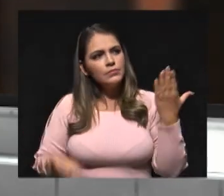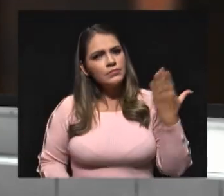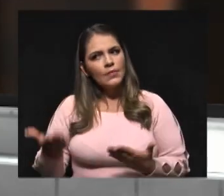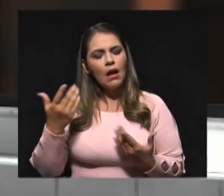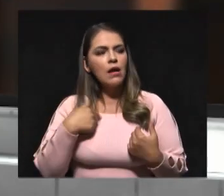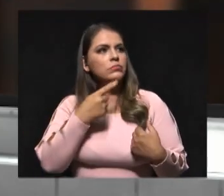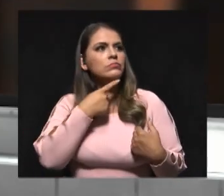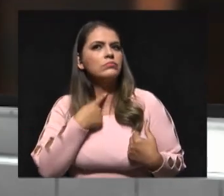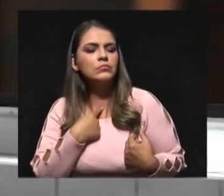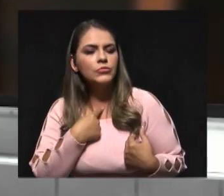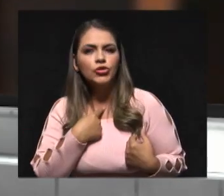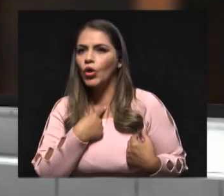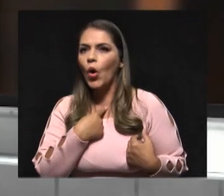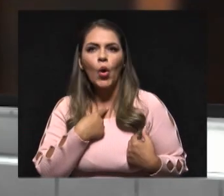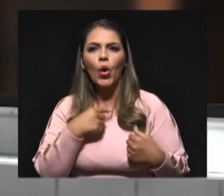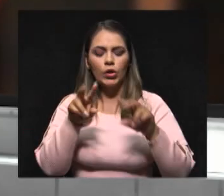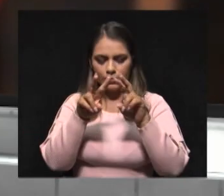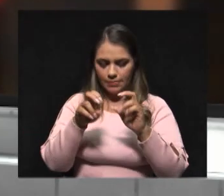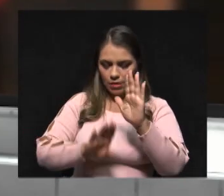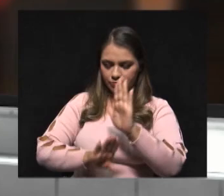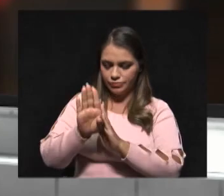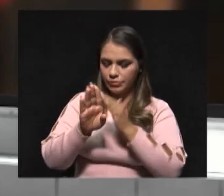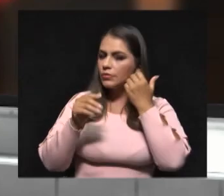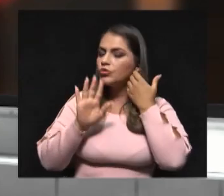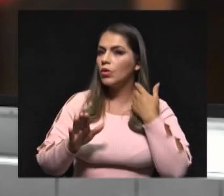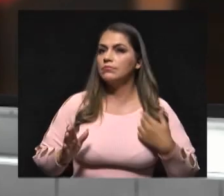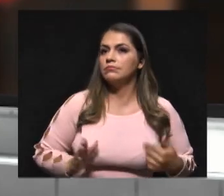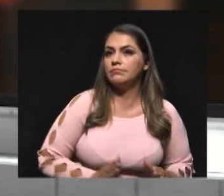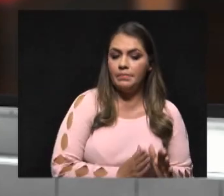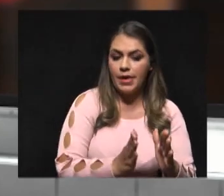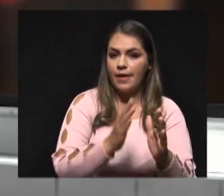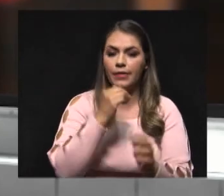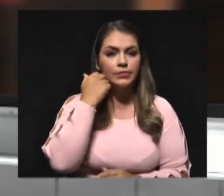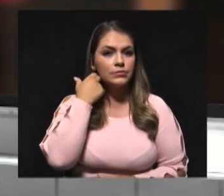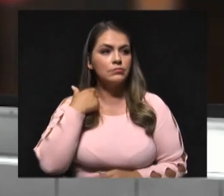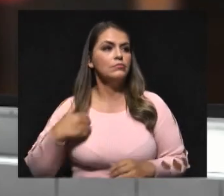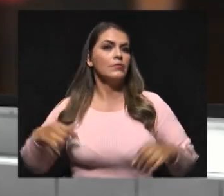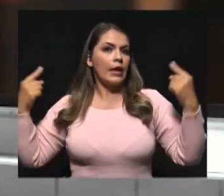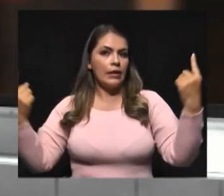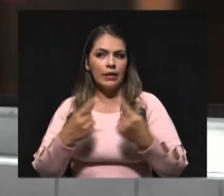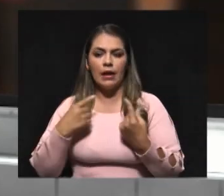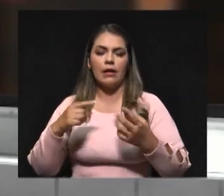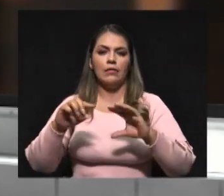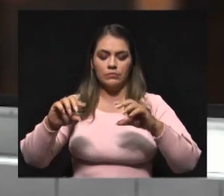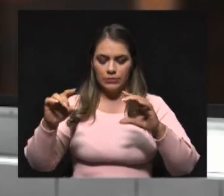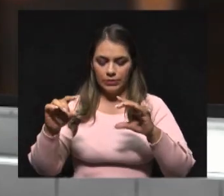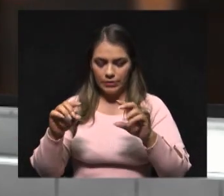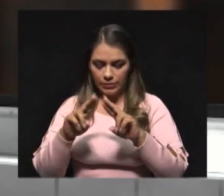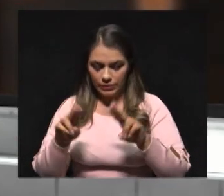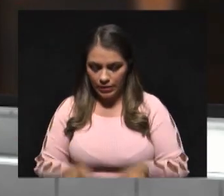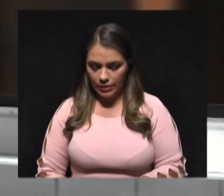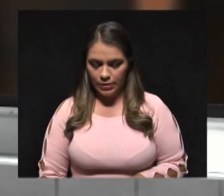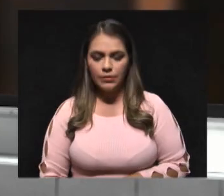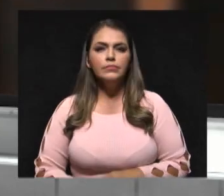sino en lo que desarrolla hablábamos de eso de las vías hablábamos de esa mirada global cual es un gran llamado